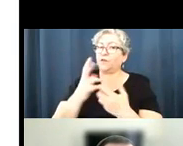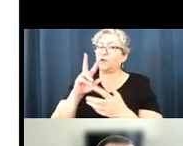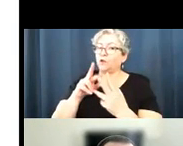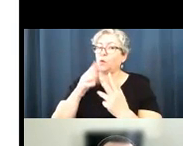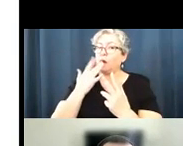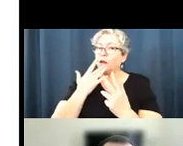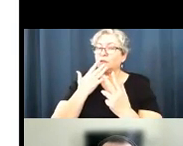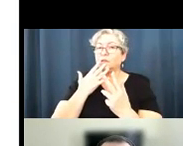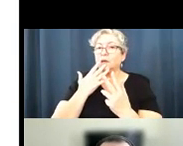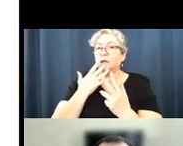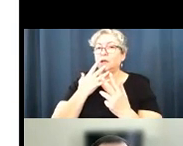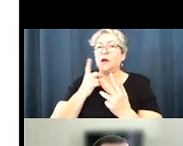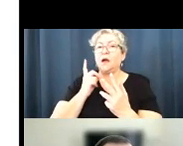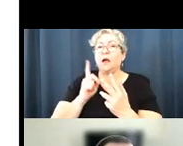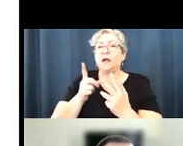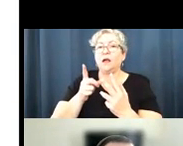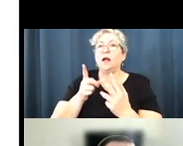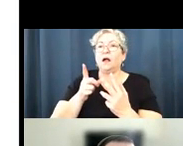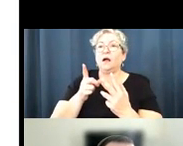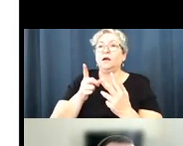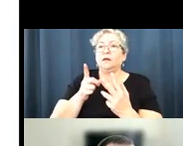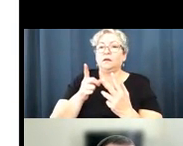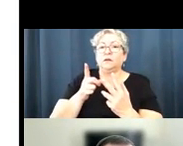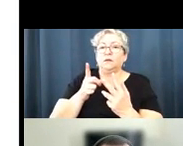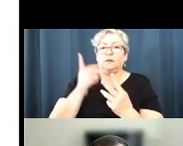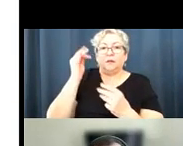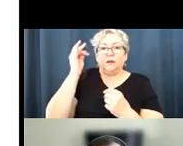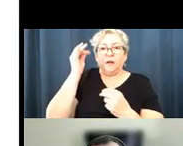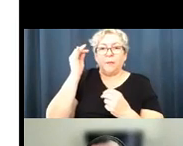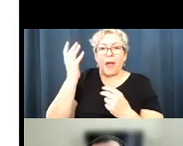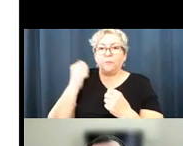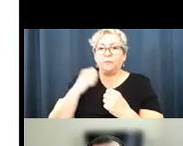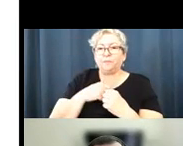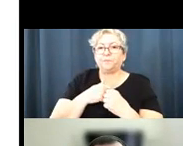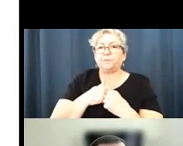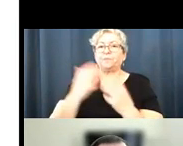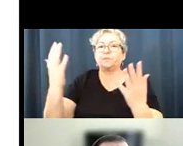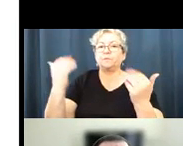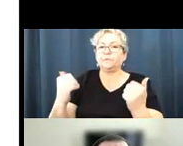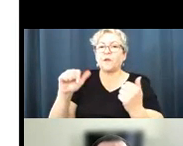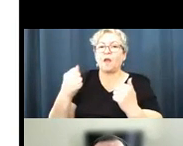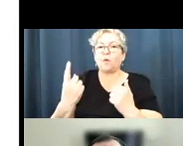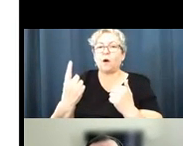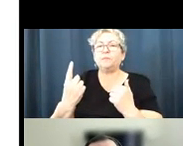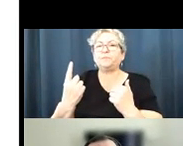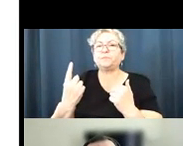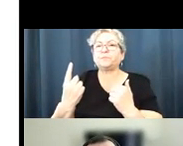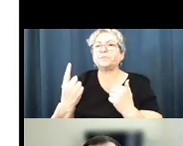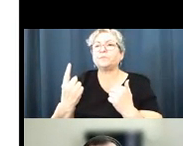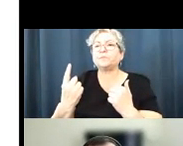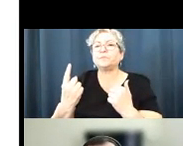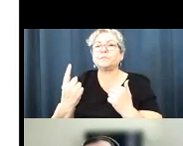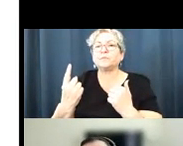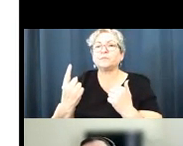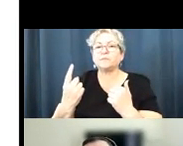un buen color, combinación de colores que puede usar. Entonces este es un lugar donde usted tiene que estar pensando en ese tipo de cosas. Y otro que hemos